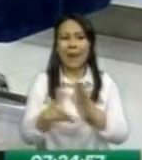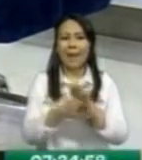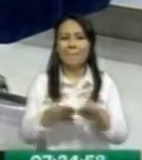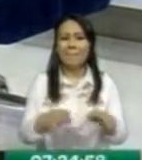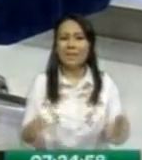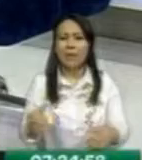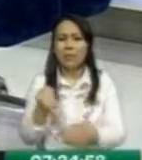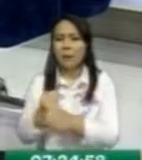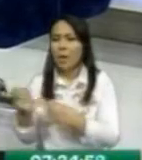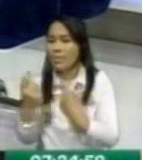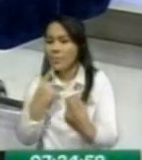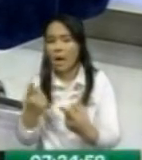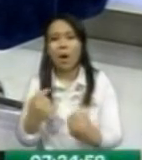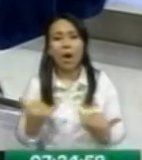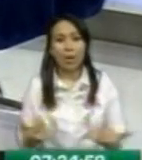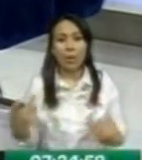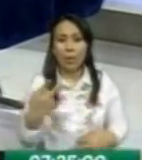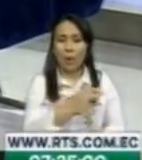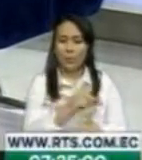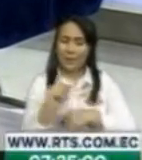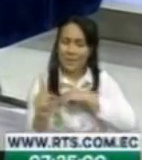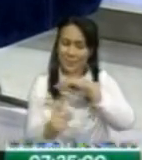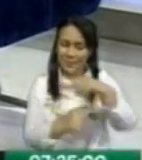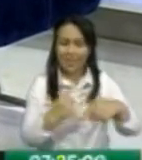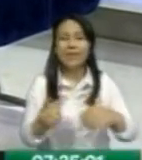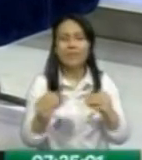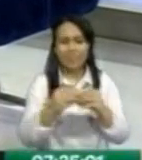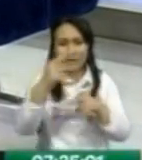de esas mesas de trabajo y de diálogo. Nos vamos a una brevísima